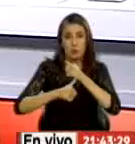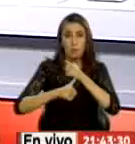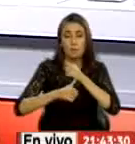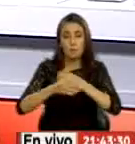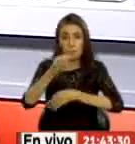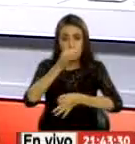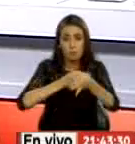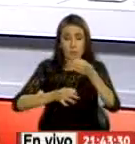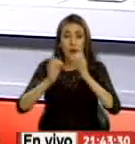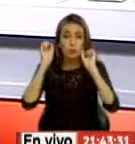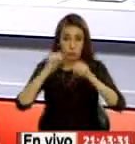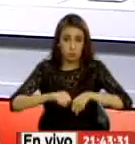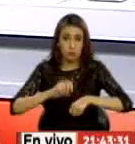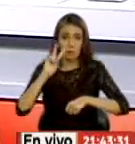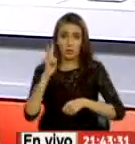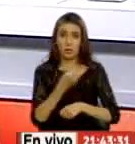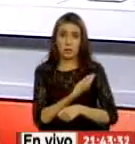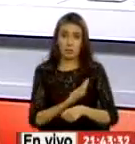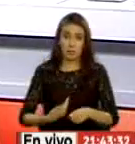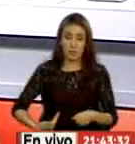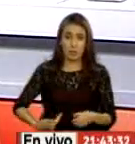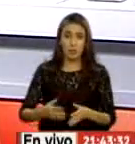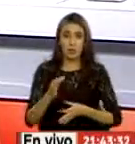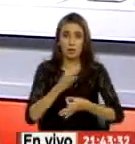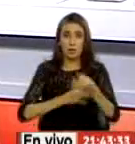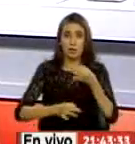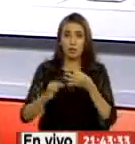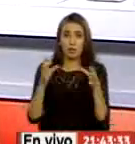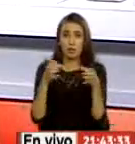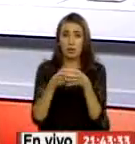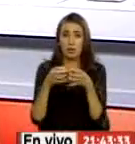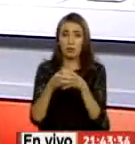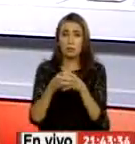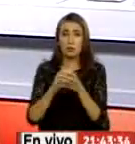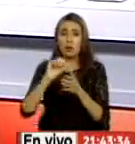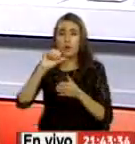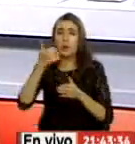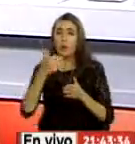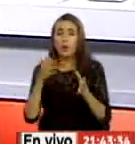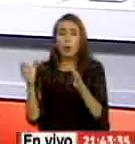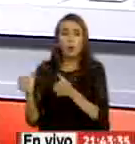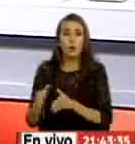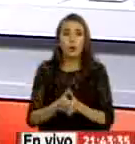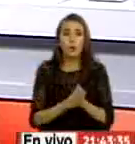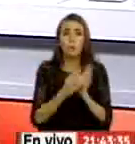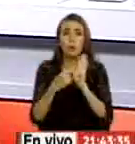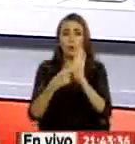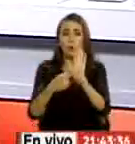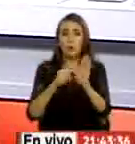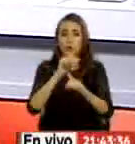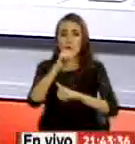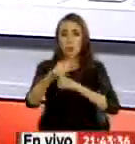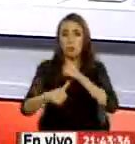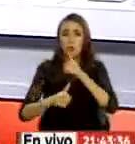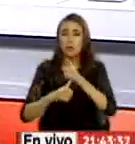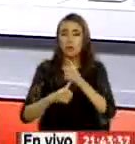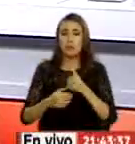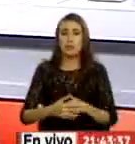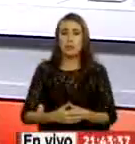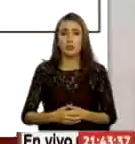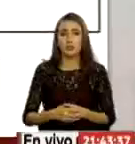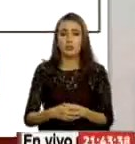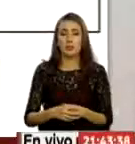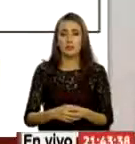este proceso. En el cargo del vicepresidente, ya que también otra alternativa, otro escenario sería presentar una terna y que el presidente lo analice.